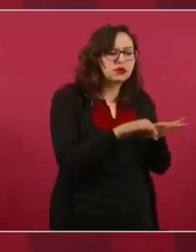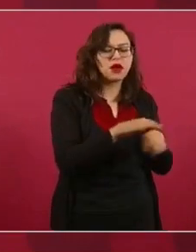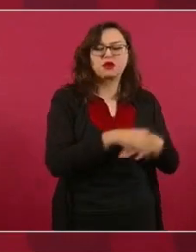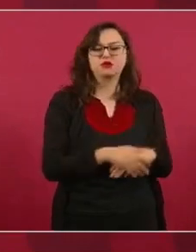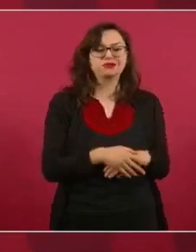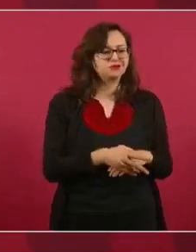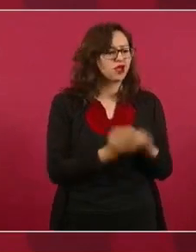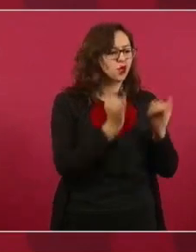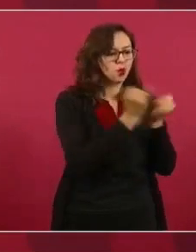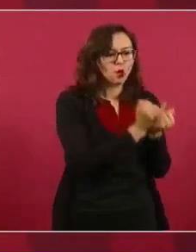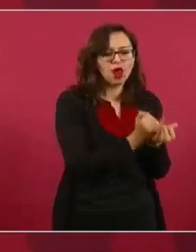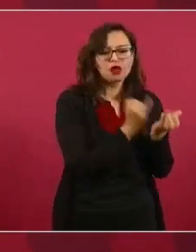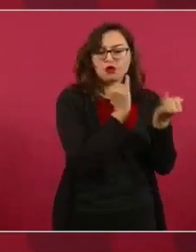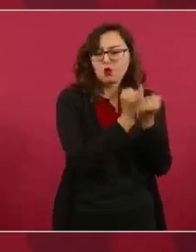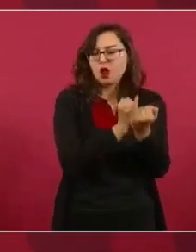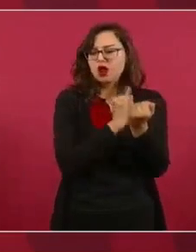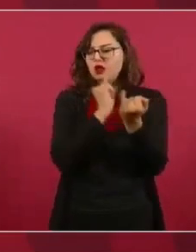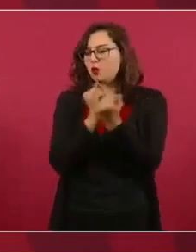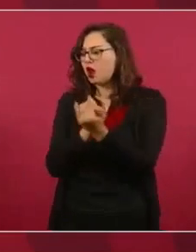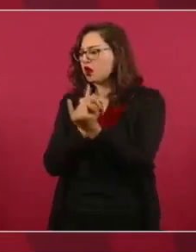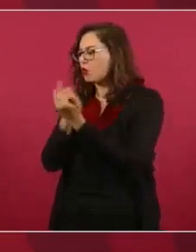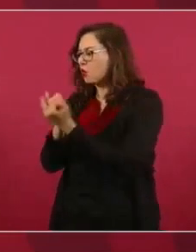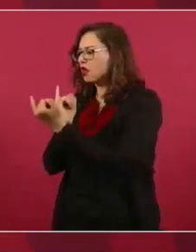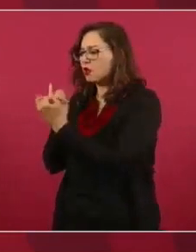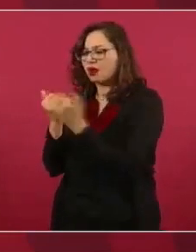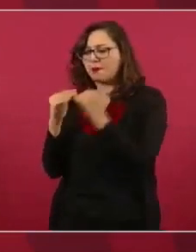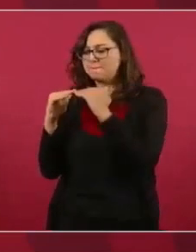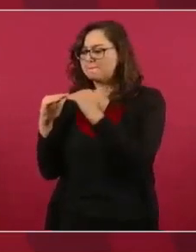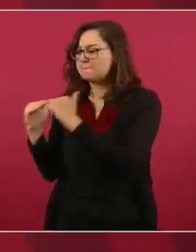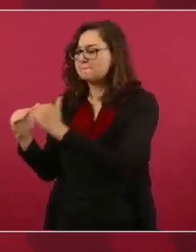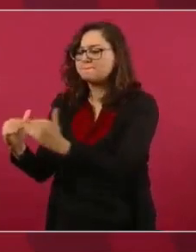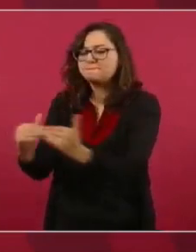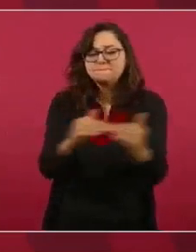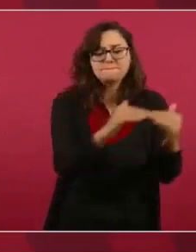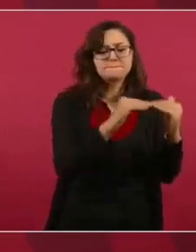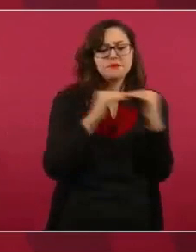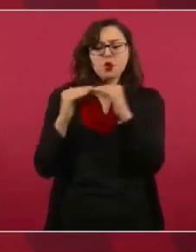Y no se debe de menospreciar.